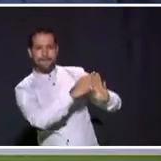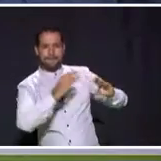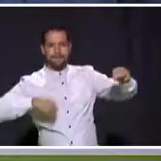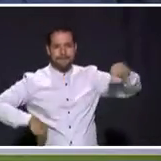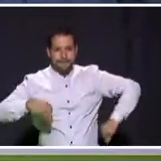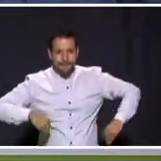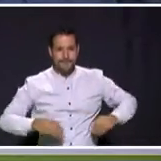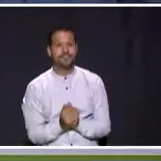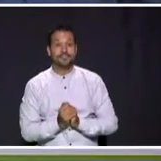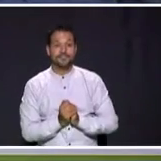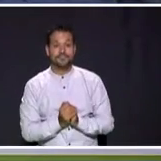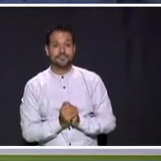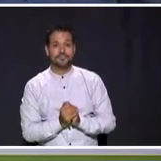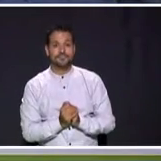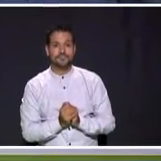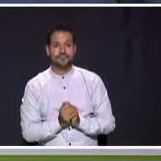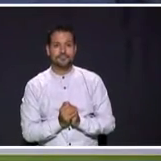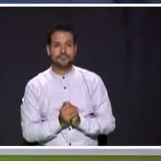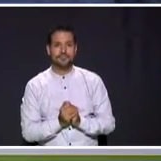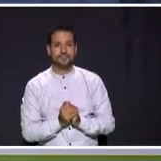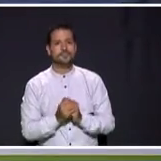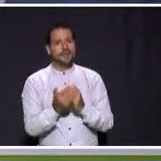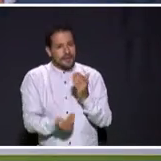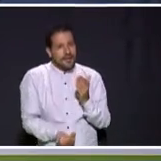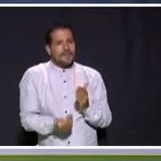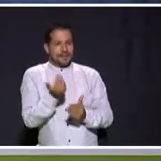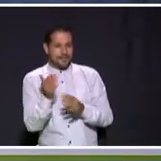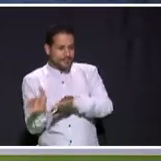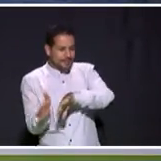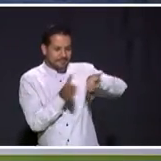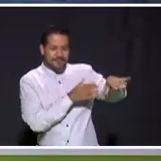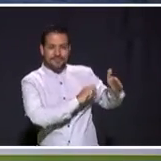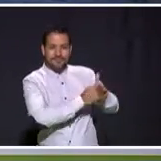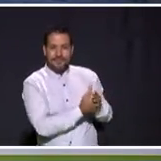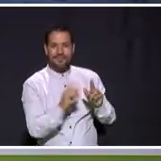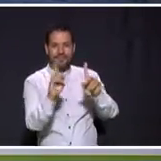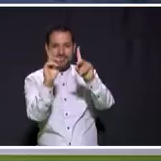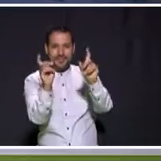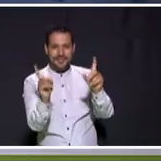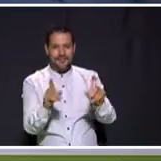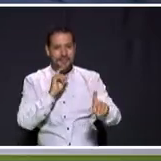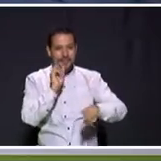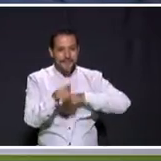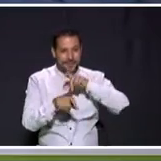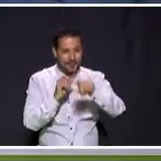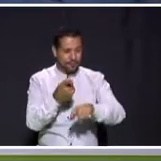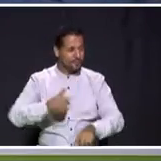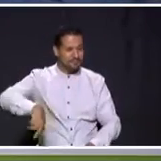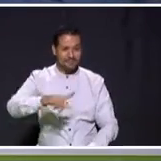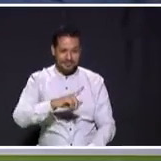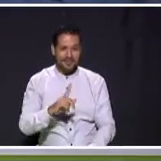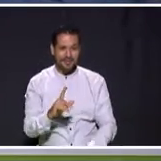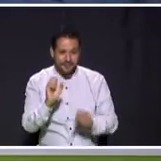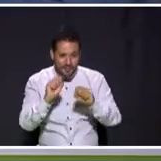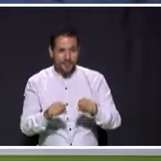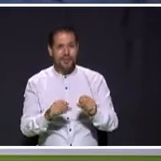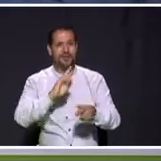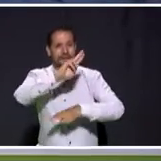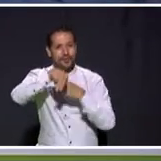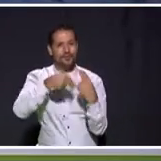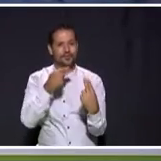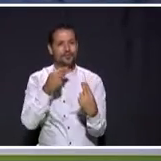comenzamos entonces con la ronda de preguntas y los diferentes temas preparados para esta noche recuerden que pueden opinar usando el hashtag debates